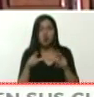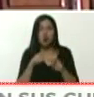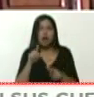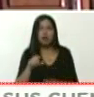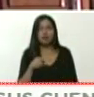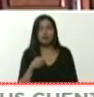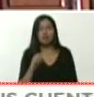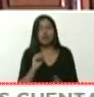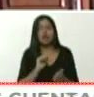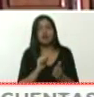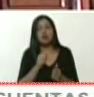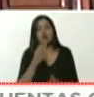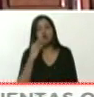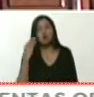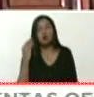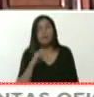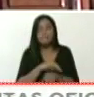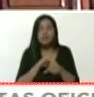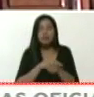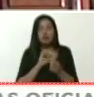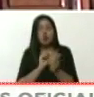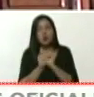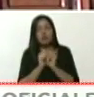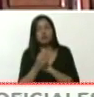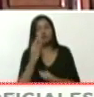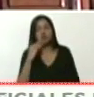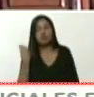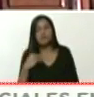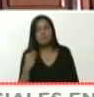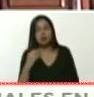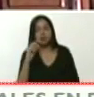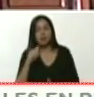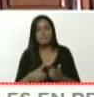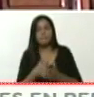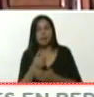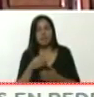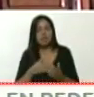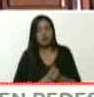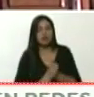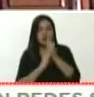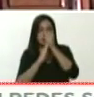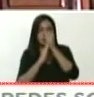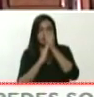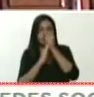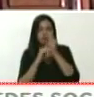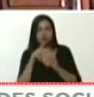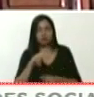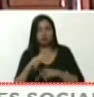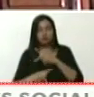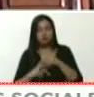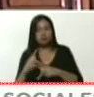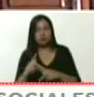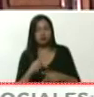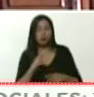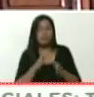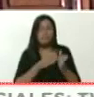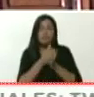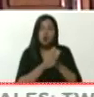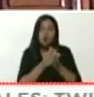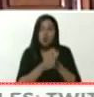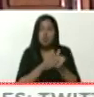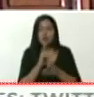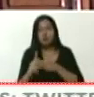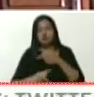Pedro Infante, ministro de la Juventud y el Deporte, quien lidera este proceso productivo donde la juventud